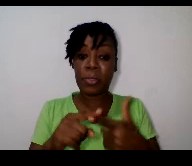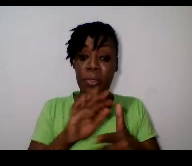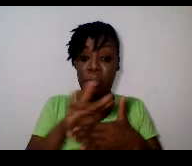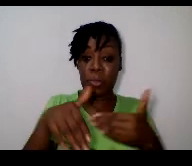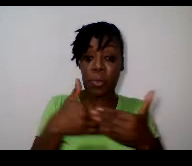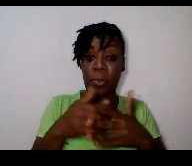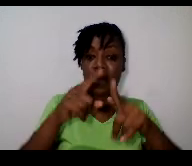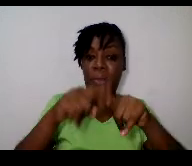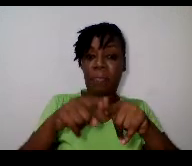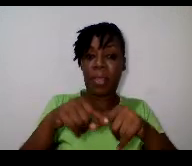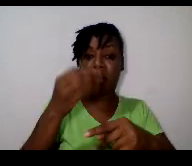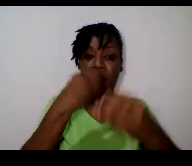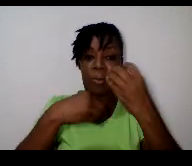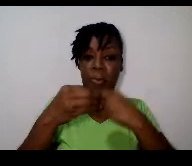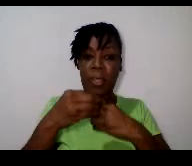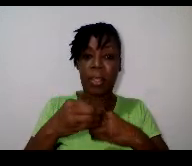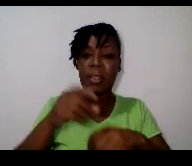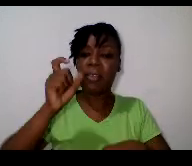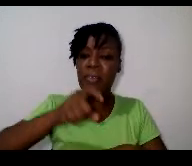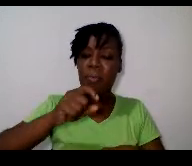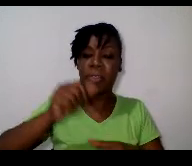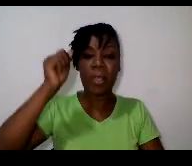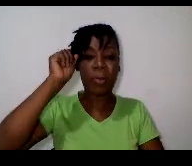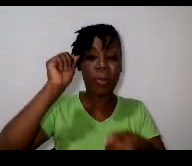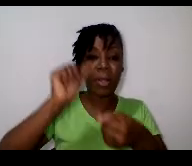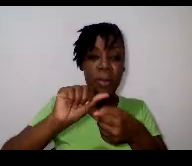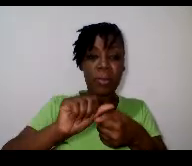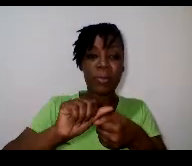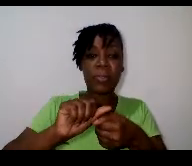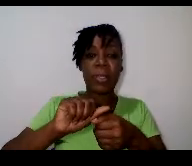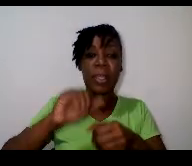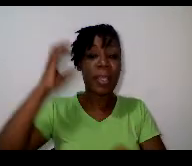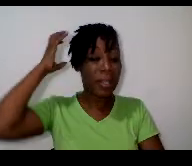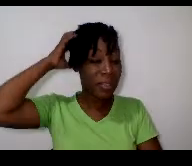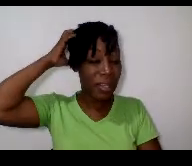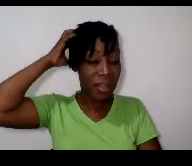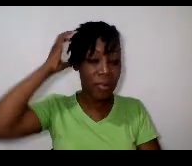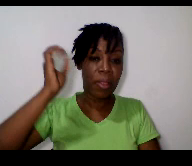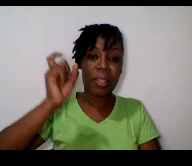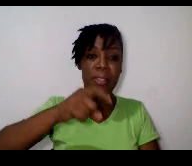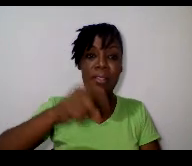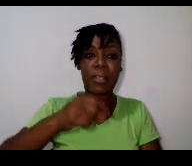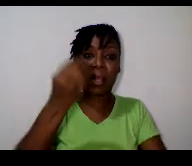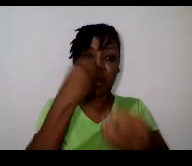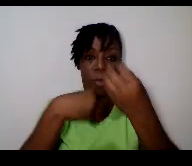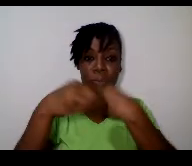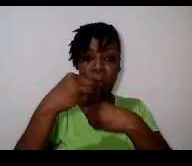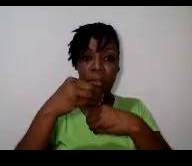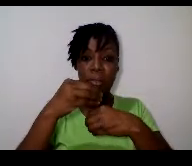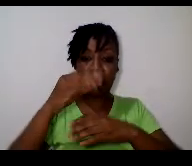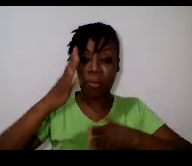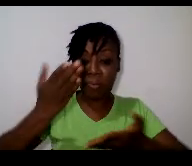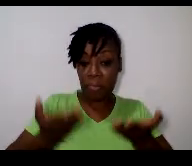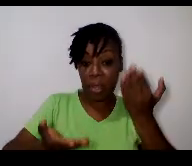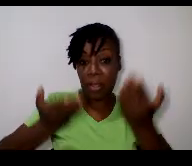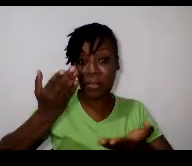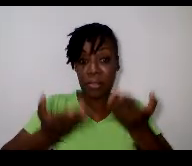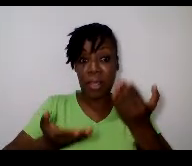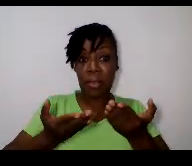que el cerebro necesita una alimentación balanceada y que existen